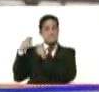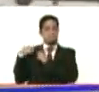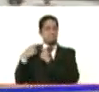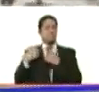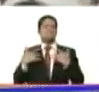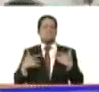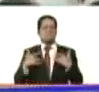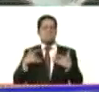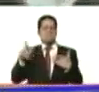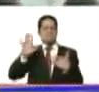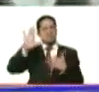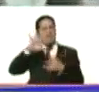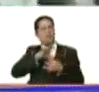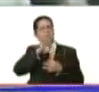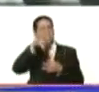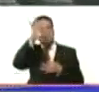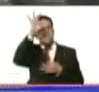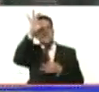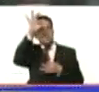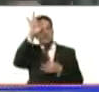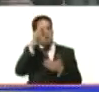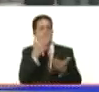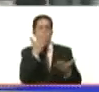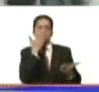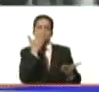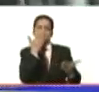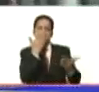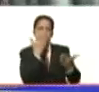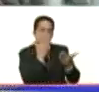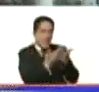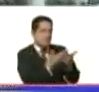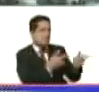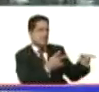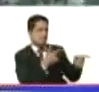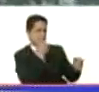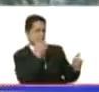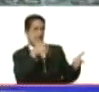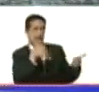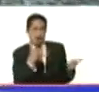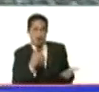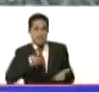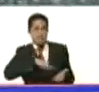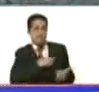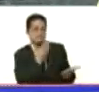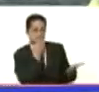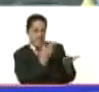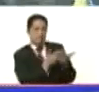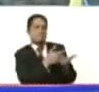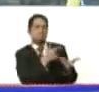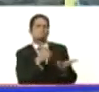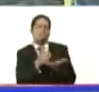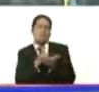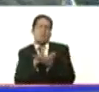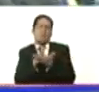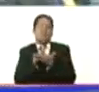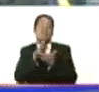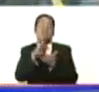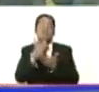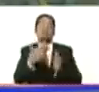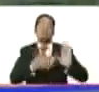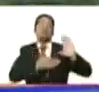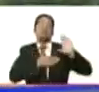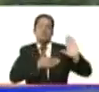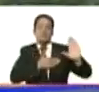inmortal, frente a quien juramos lealtad y hemos cumplido y tenemos que